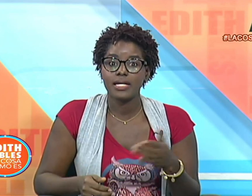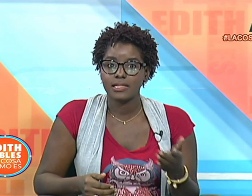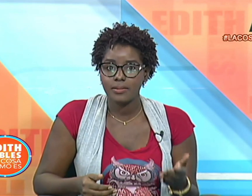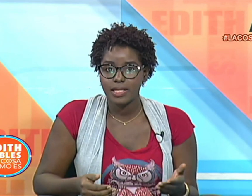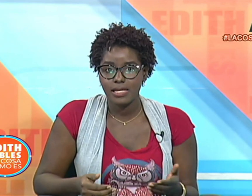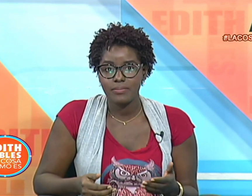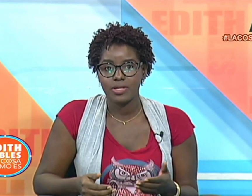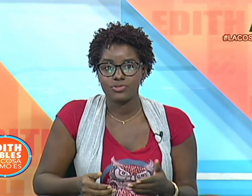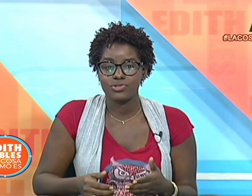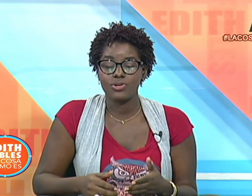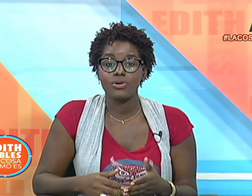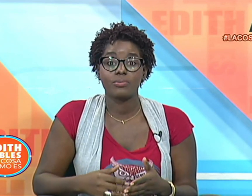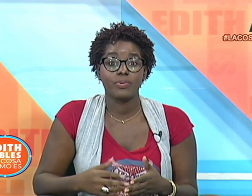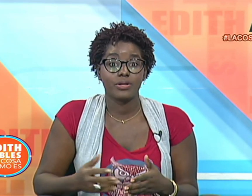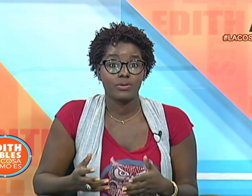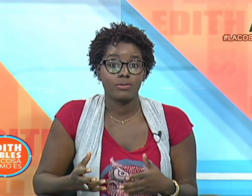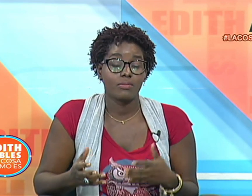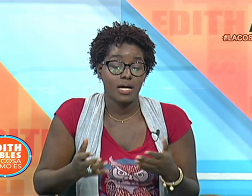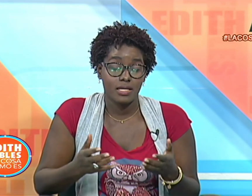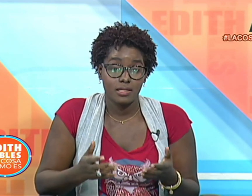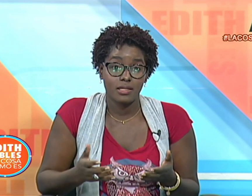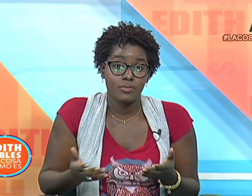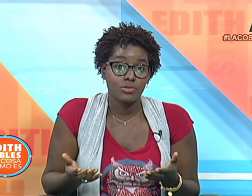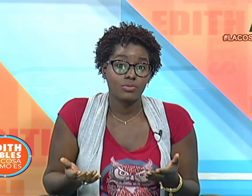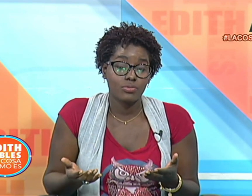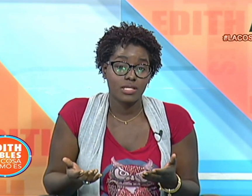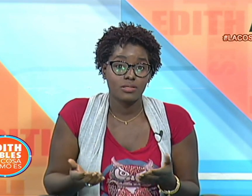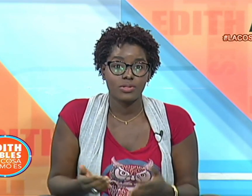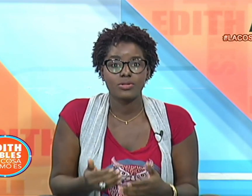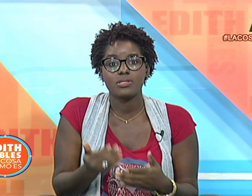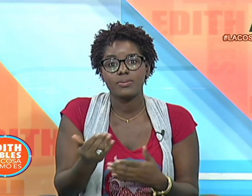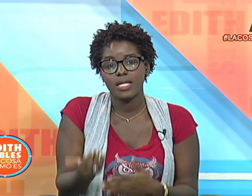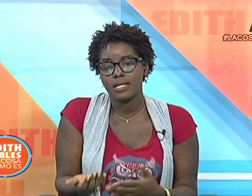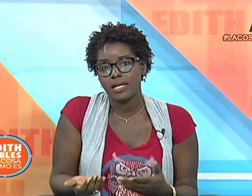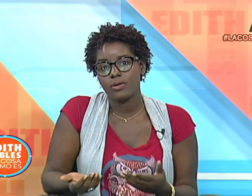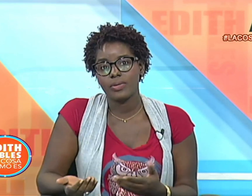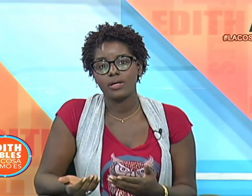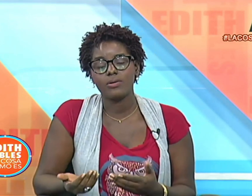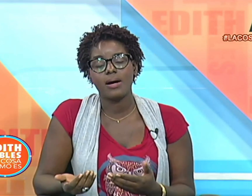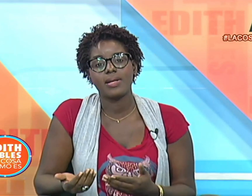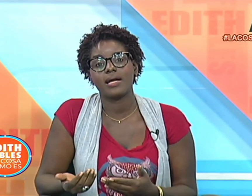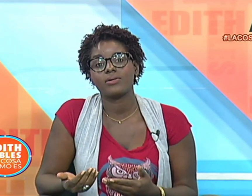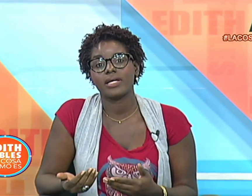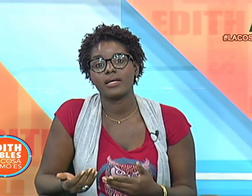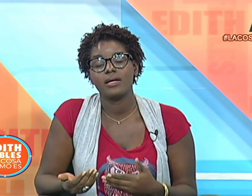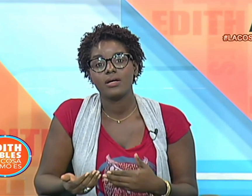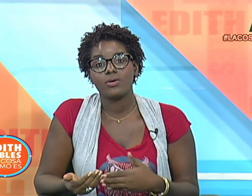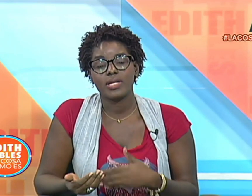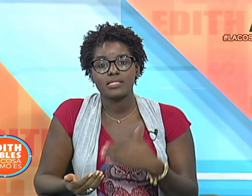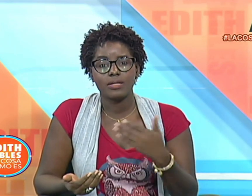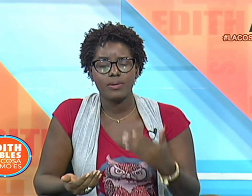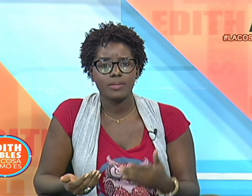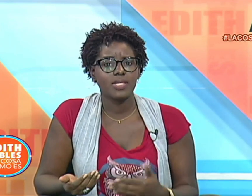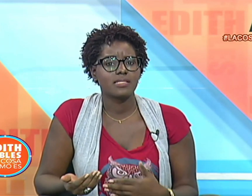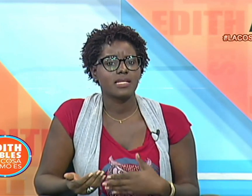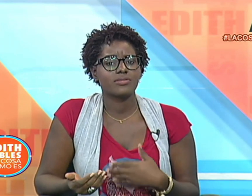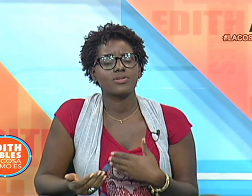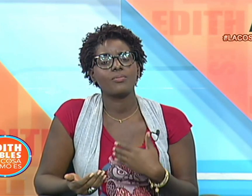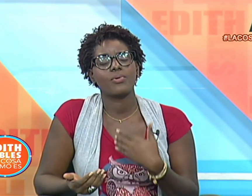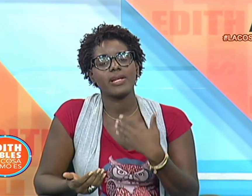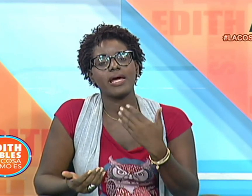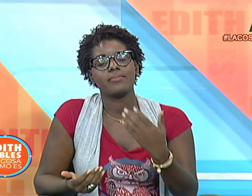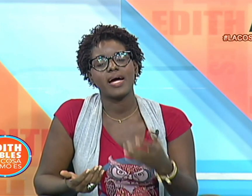economía el tema de la inversión pero aquí tenemos unas situaciones si bien el gobierno ha hablado que con esta nueva administración